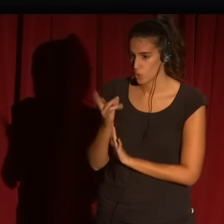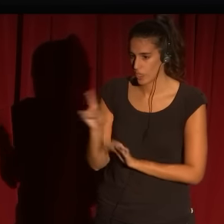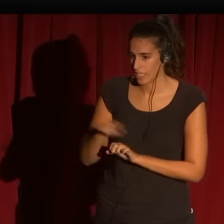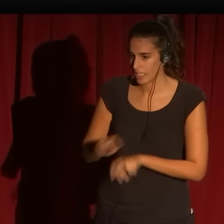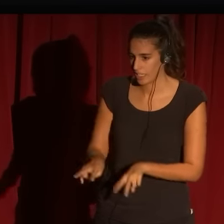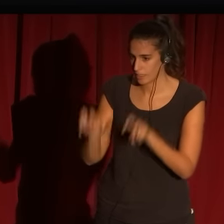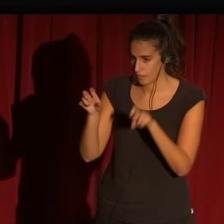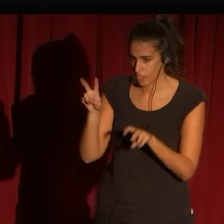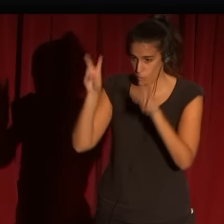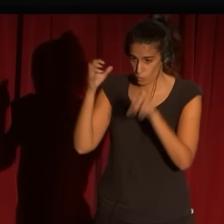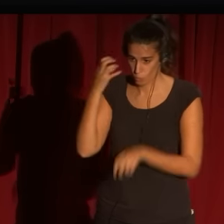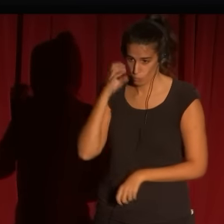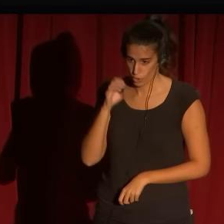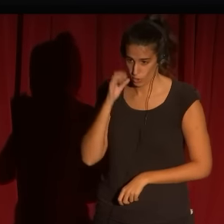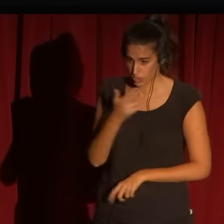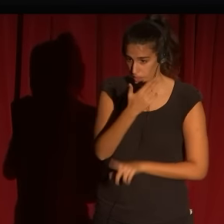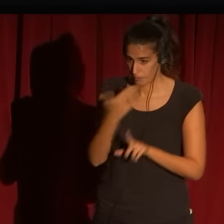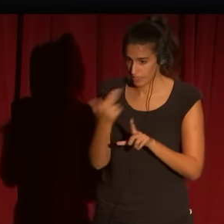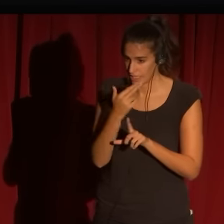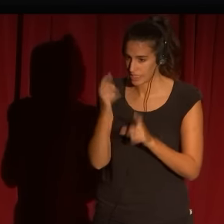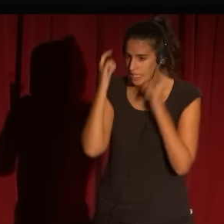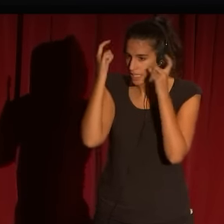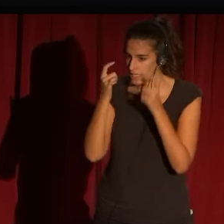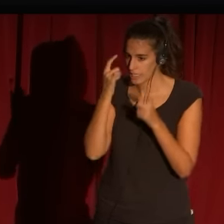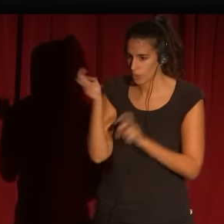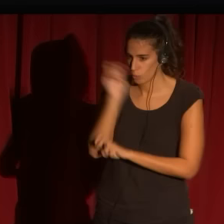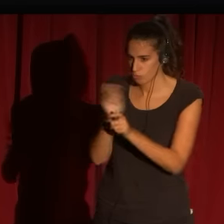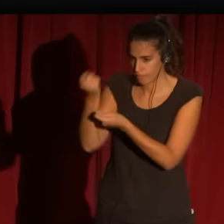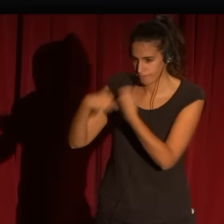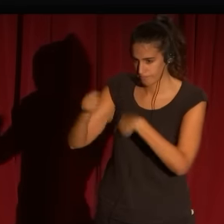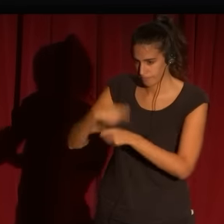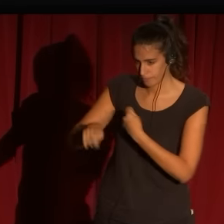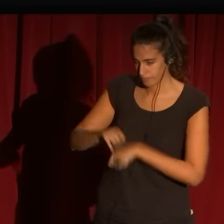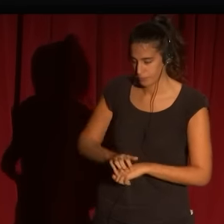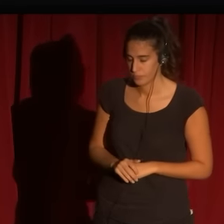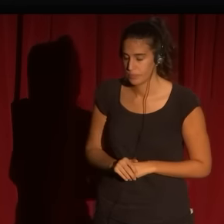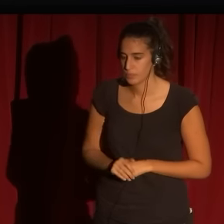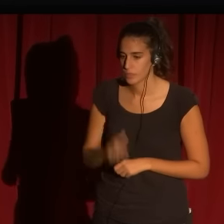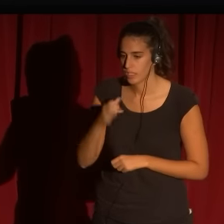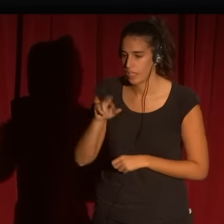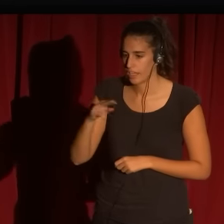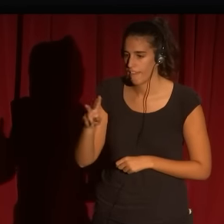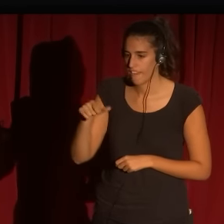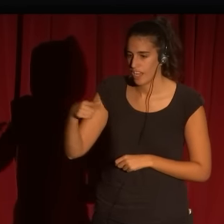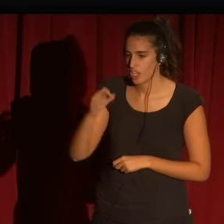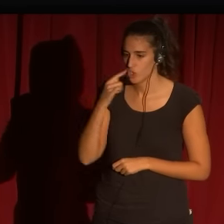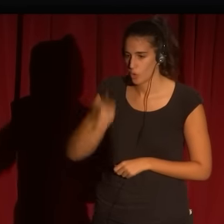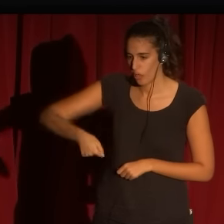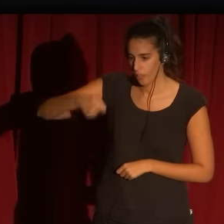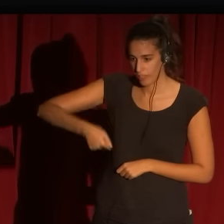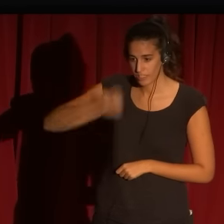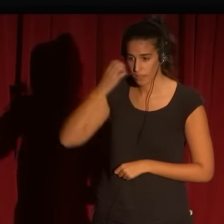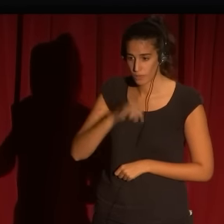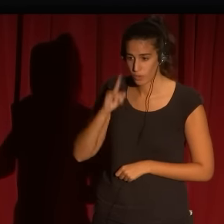tema que están pintando los pintores intentando encontrar mercado Caraballo pinta su cesta de frutas que está en la